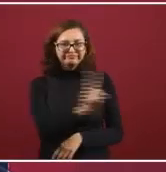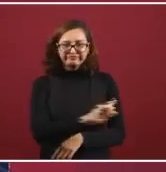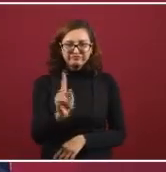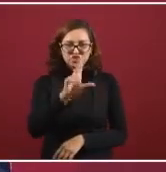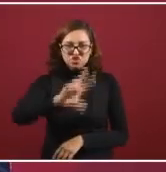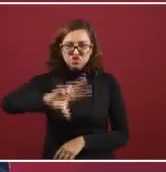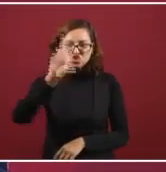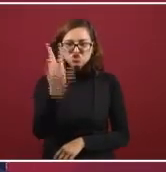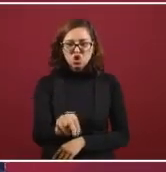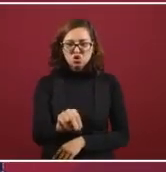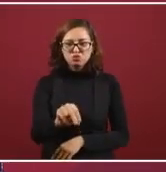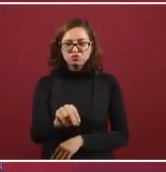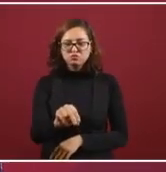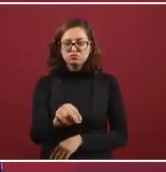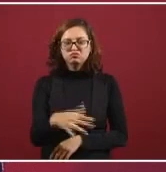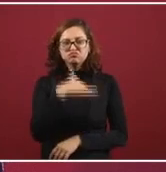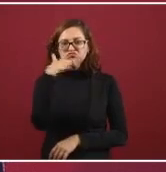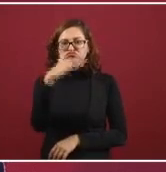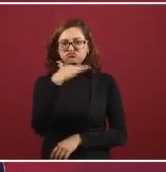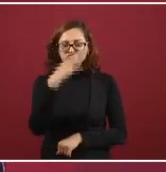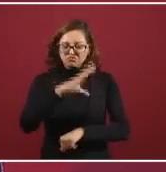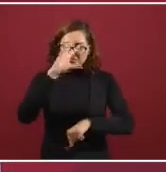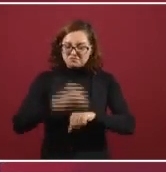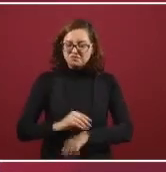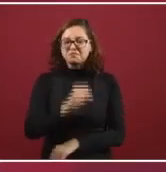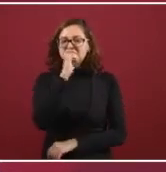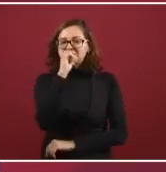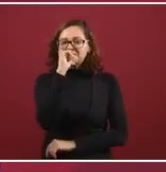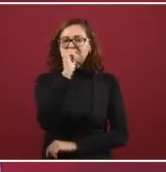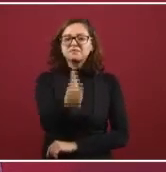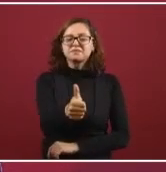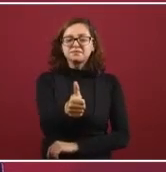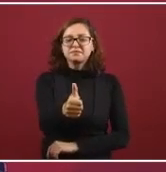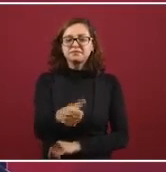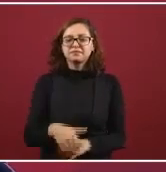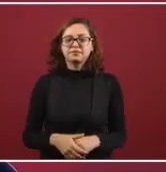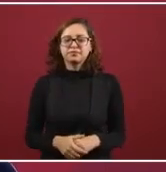porque no se permite la corrupción